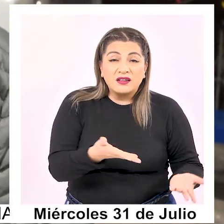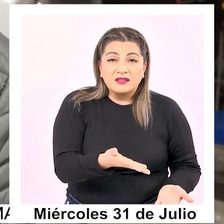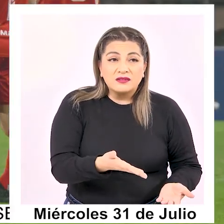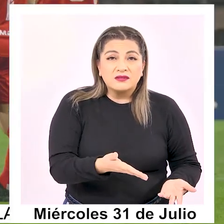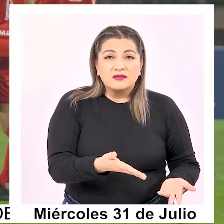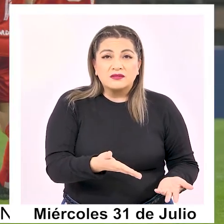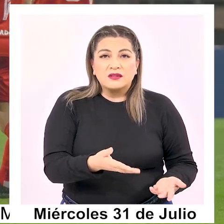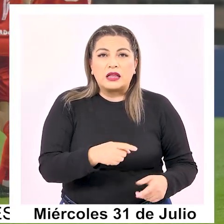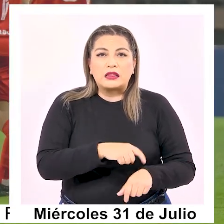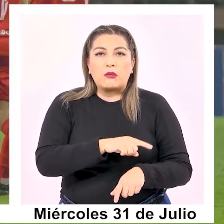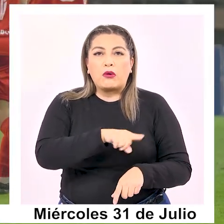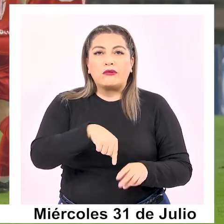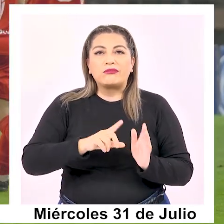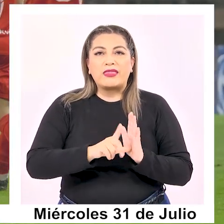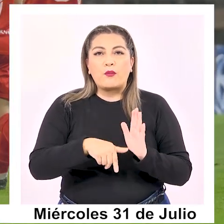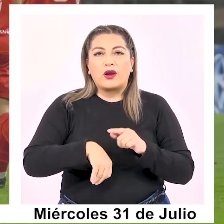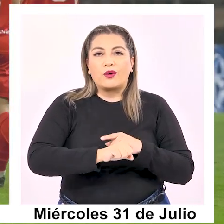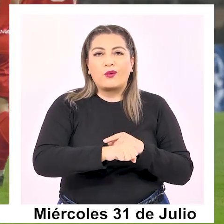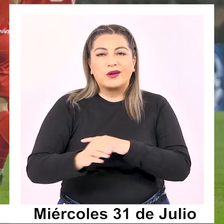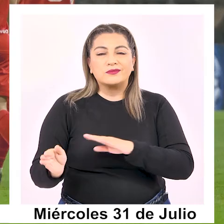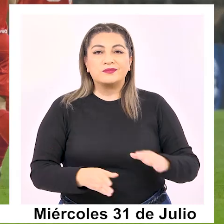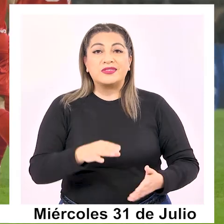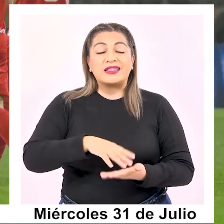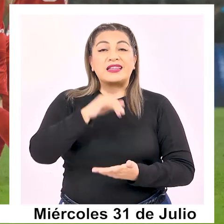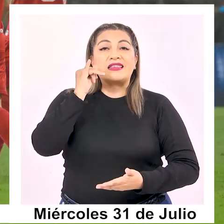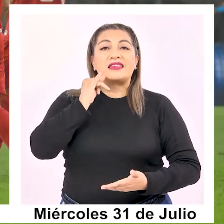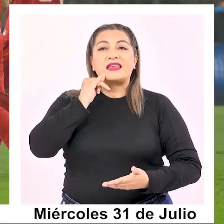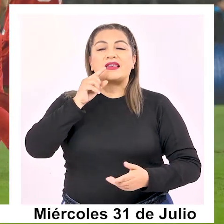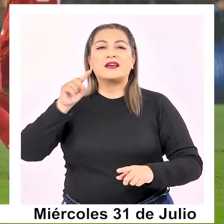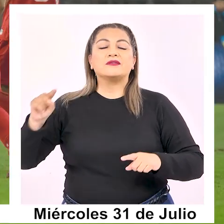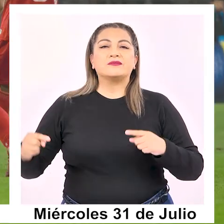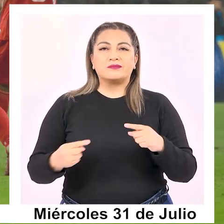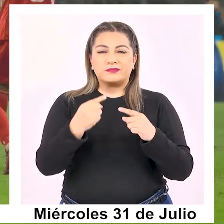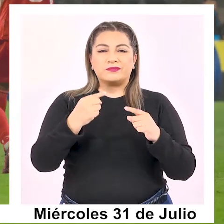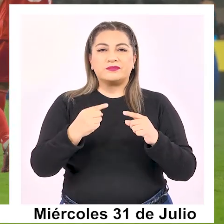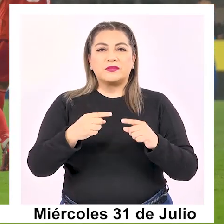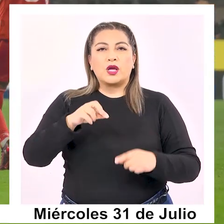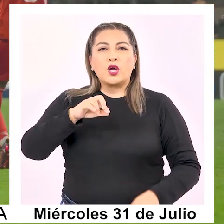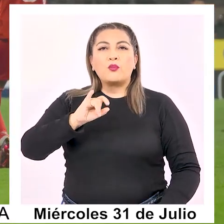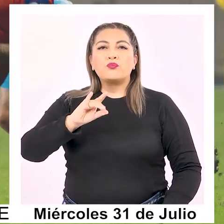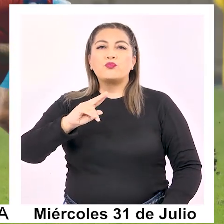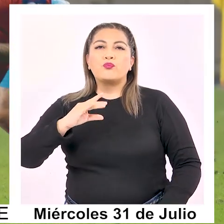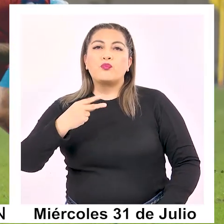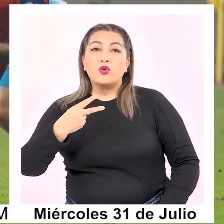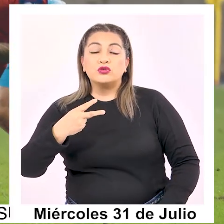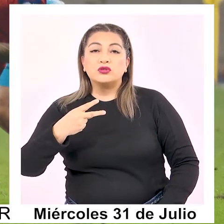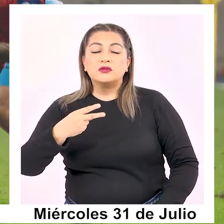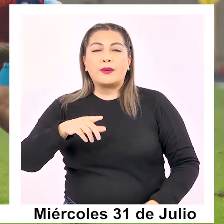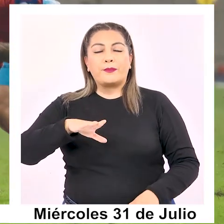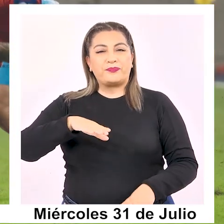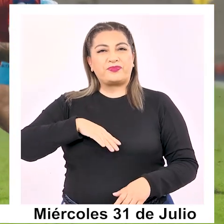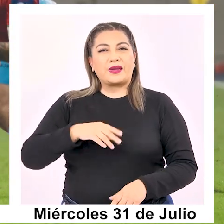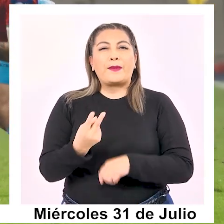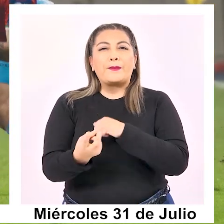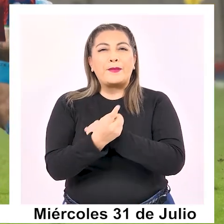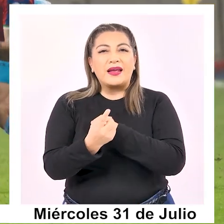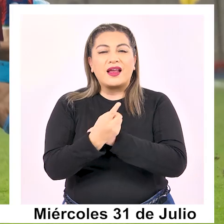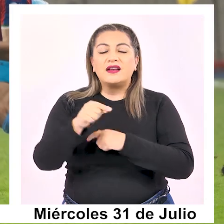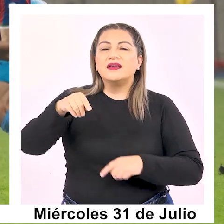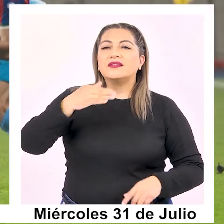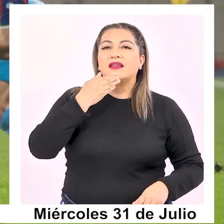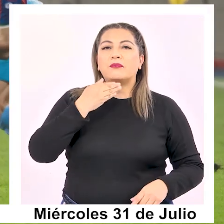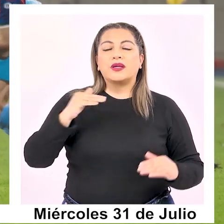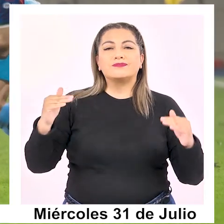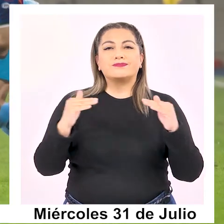hacer tiempo El equipo local abrió la cuenta por intermedio de Edson Puch en lanzamiento penal y el empate de